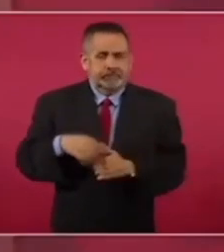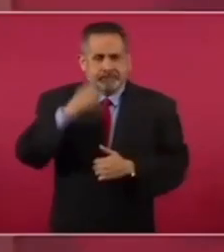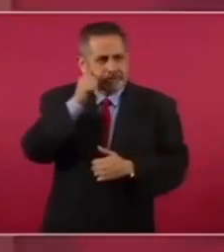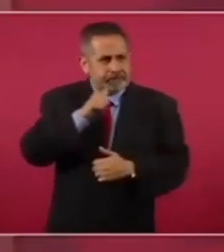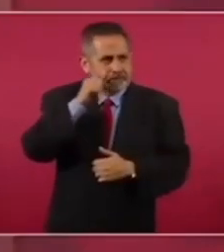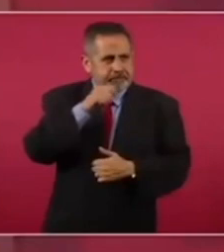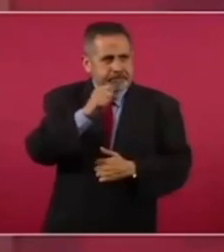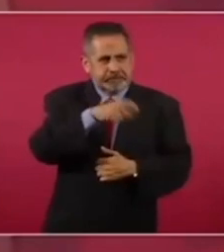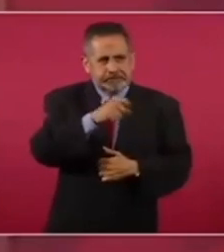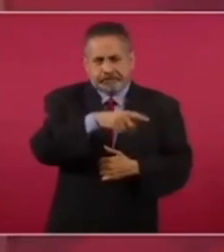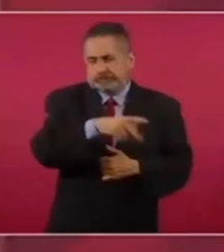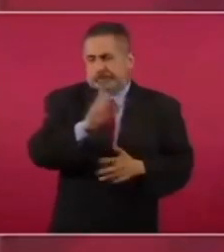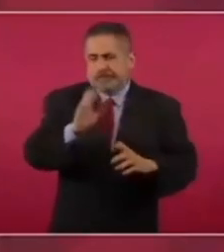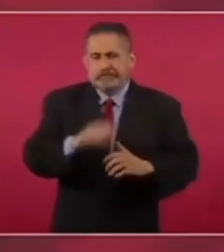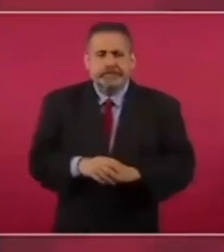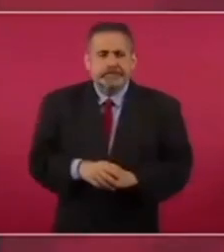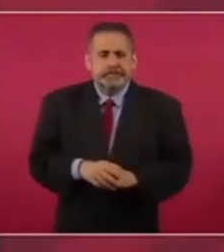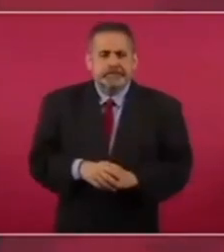Siempre